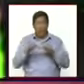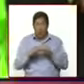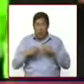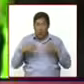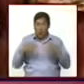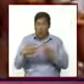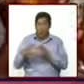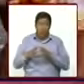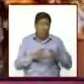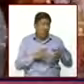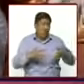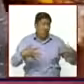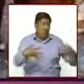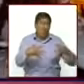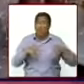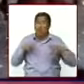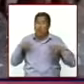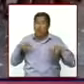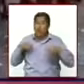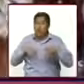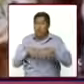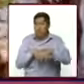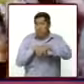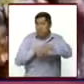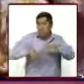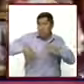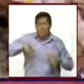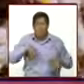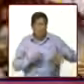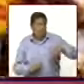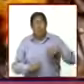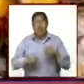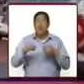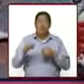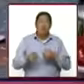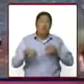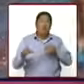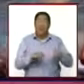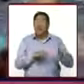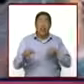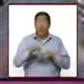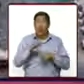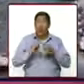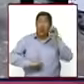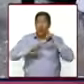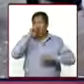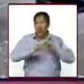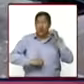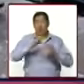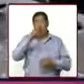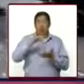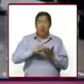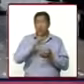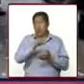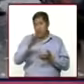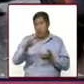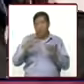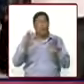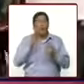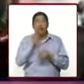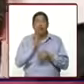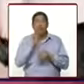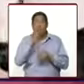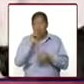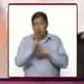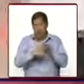fraternidades se van preparando. Los ambos caporales inician sus actividades para el Carnaval de Oruro 2025, celebrando 40 años de